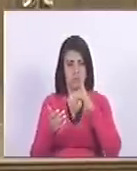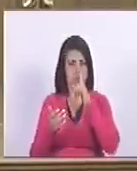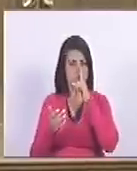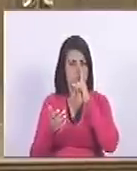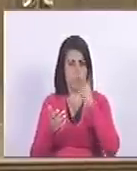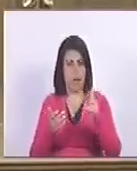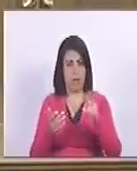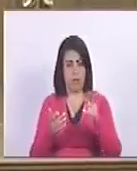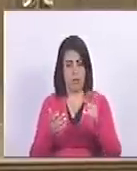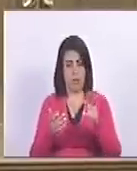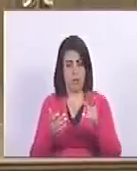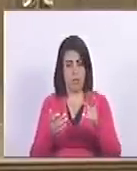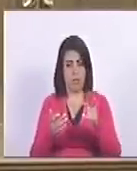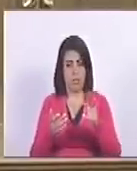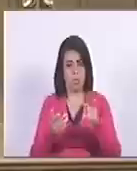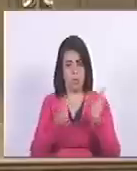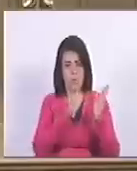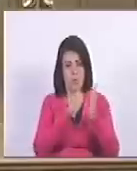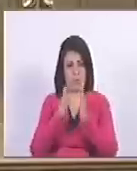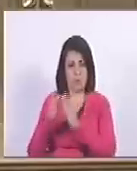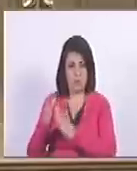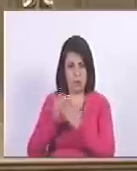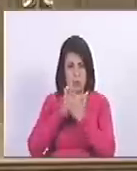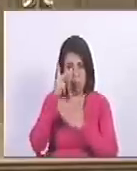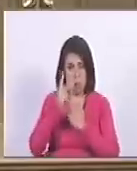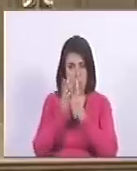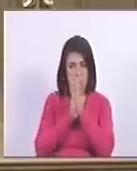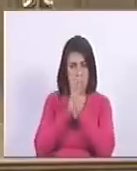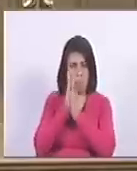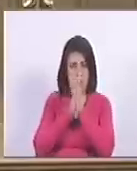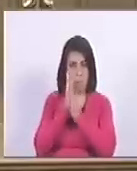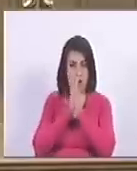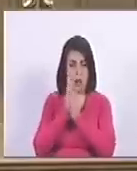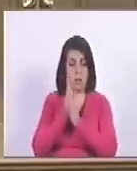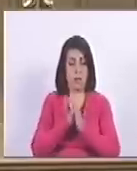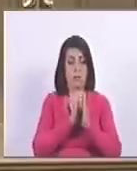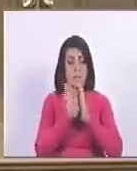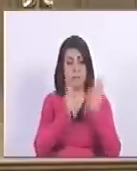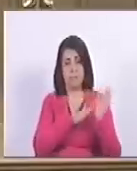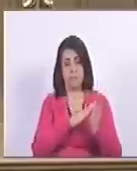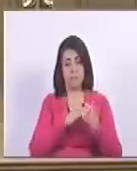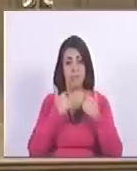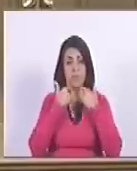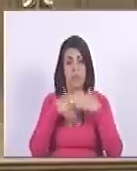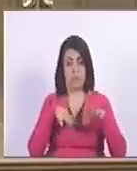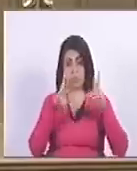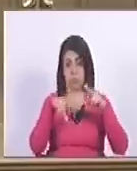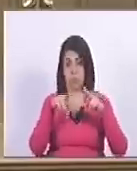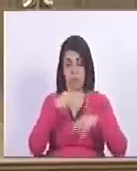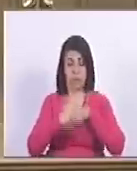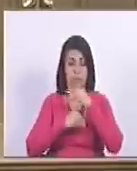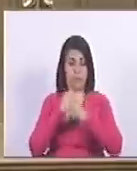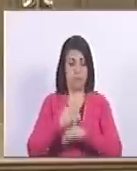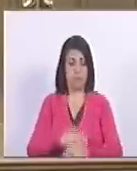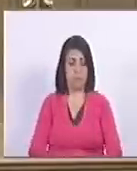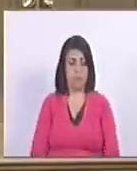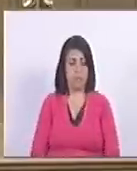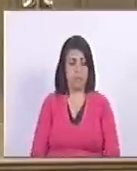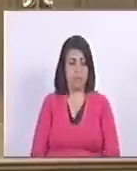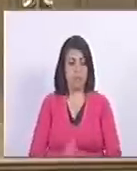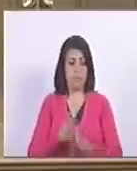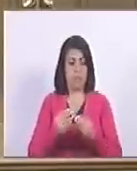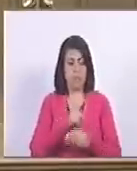malos, organizando conspiraciones. Jorge, no aprendieron nunca a conspirar. Bueno, siempre muchos de